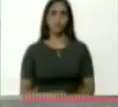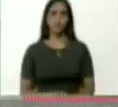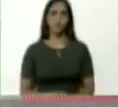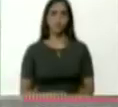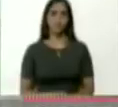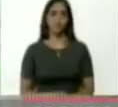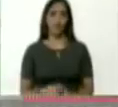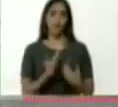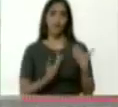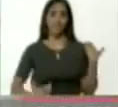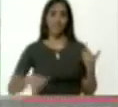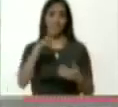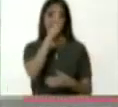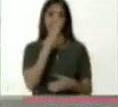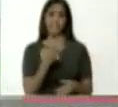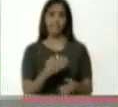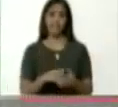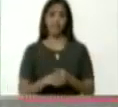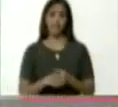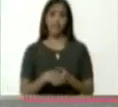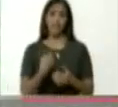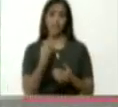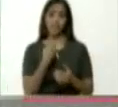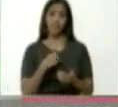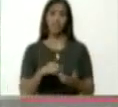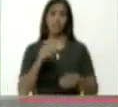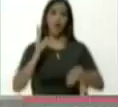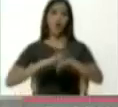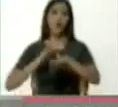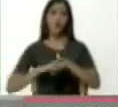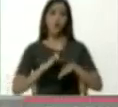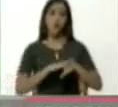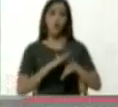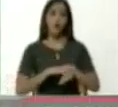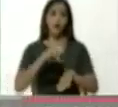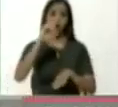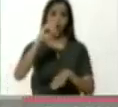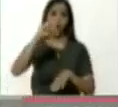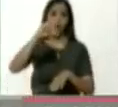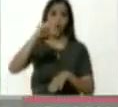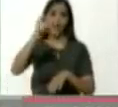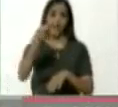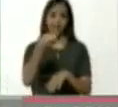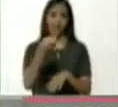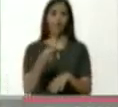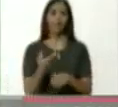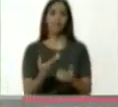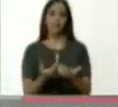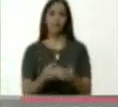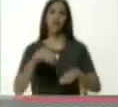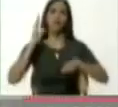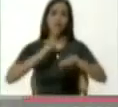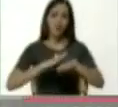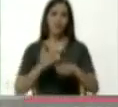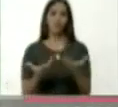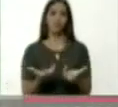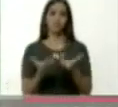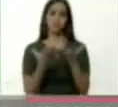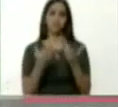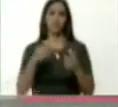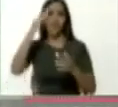El presidente de Brasil, Jair Bolsonaro, acusa a las organizaciones no gubernamentales de estar detrás de los incendios en la